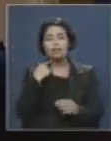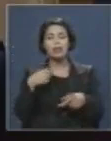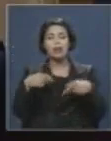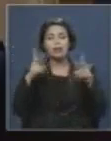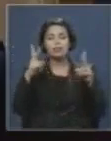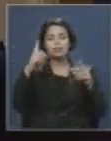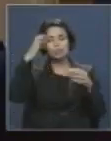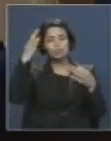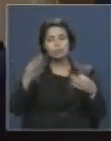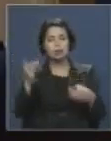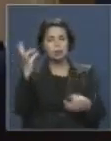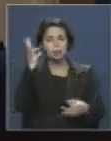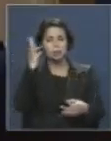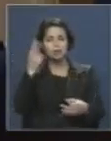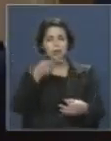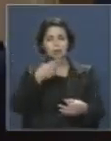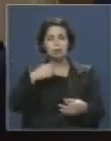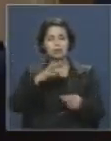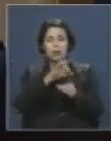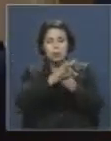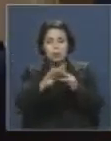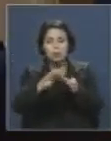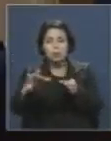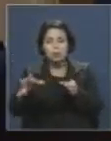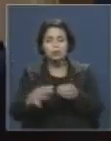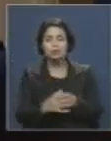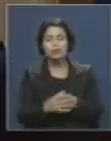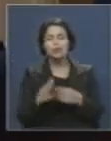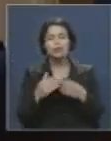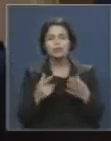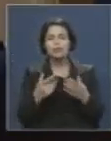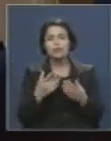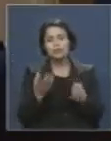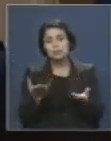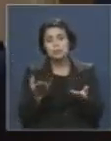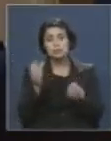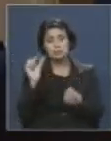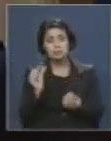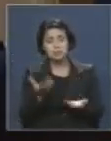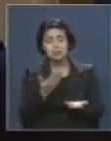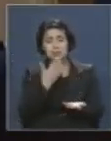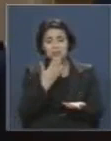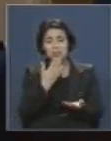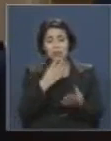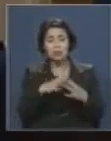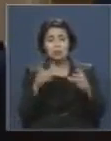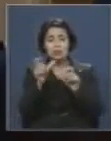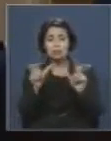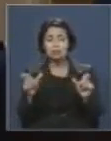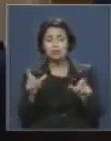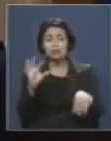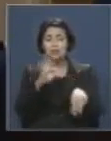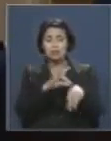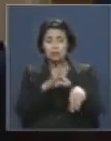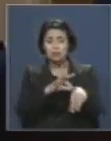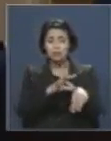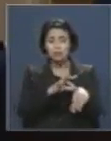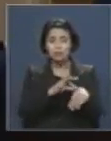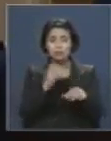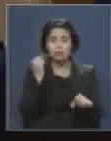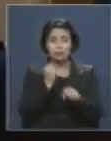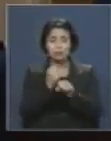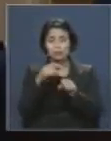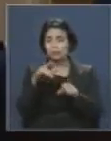a decidir de las mujeres de nuestra provincia, donde, y por si fuera poco, la mayoría de estos médicos